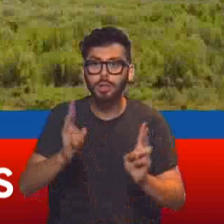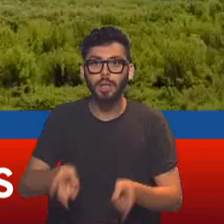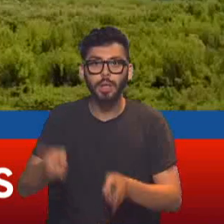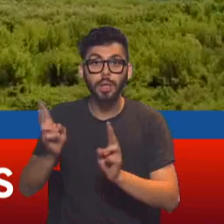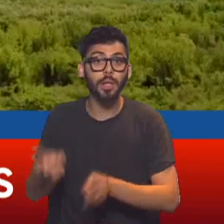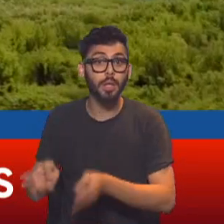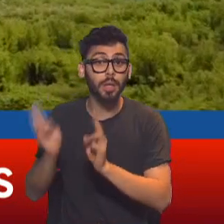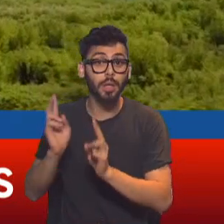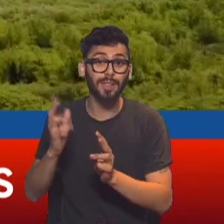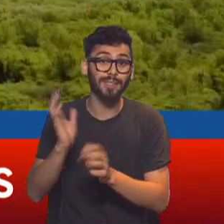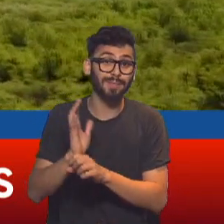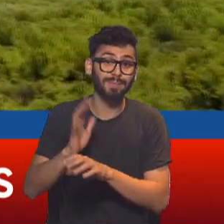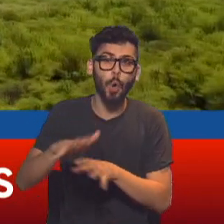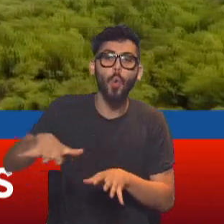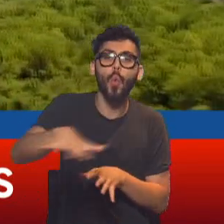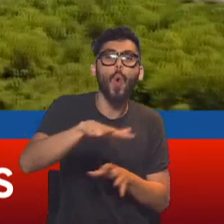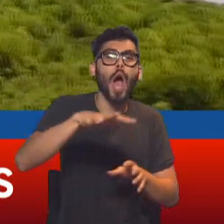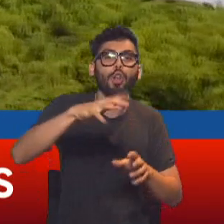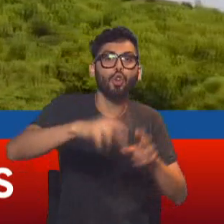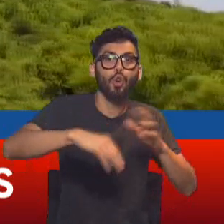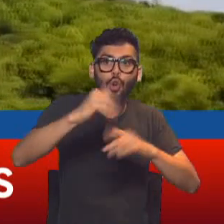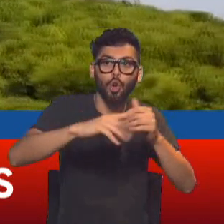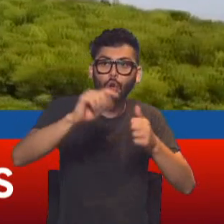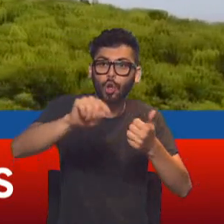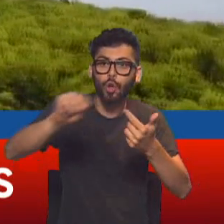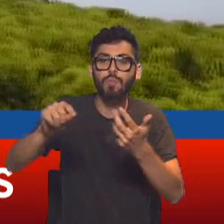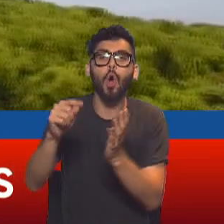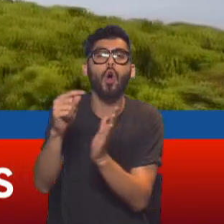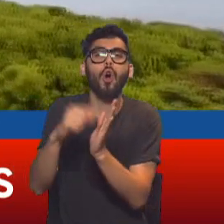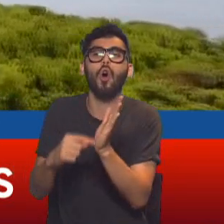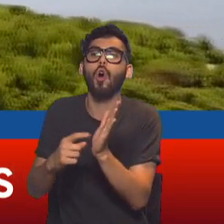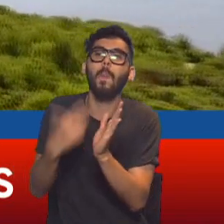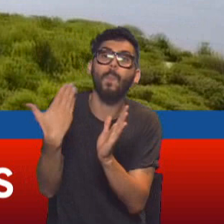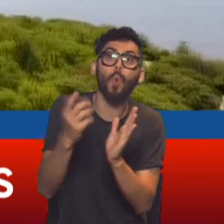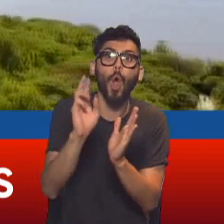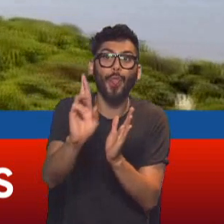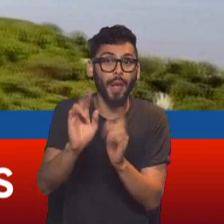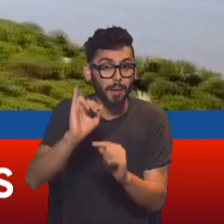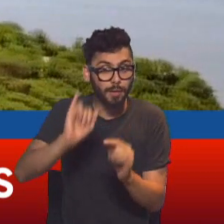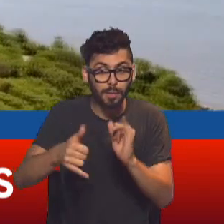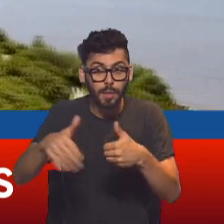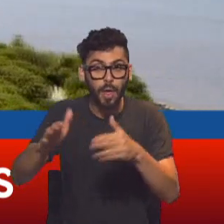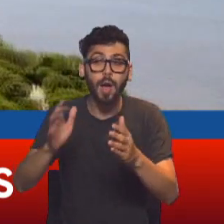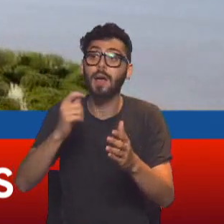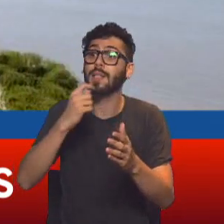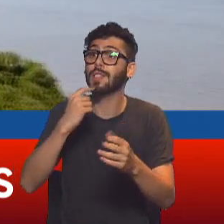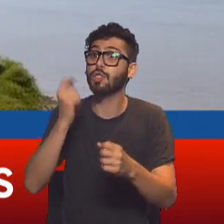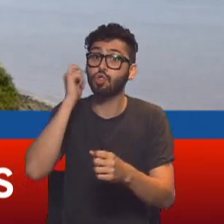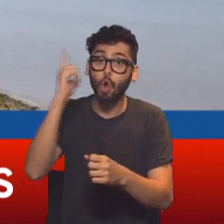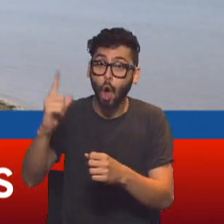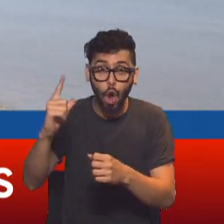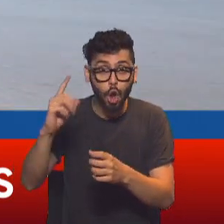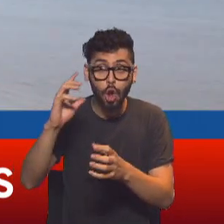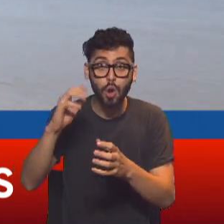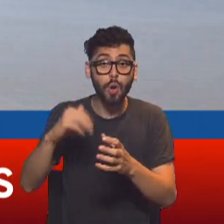construir torres en diferentes barrios de la Ciudad de Buenos Aires. De concretarse estos mega emprendimientos inmobiliarios, se van a